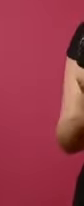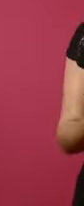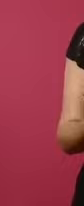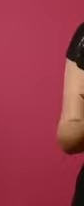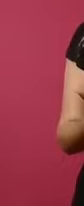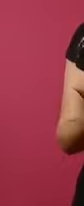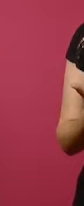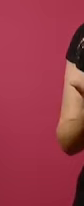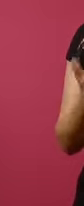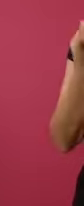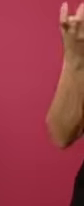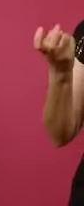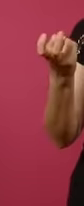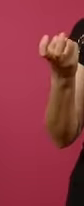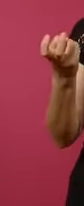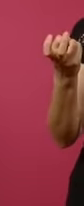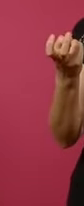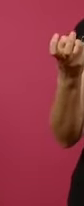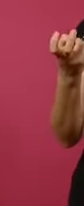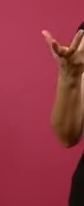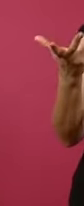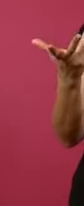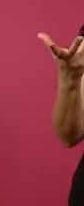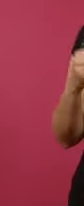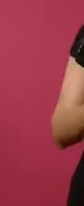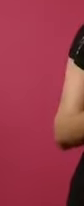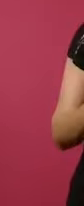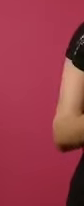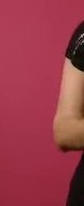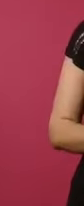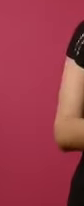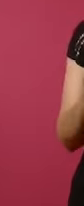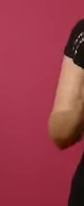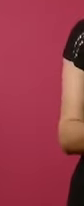fortalecer una corriente de pensamiento